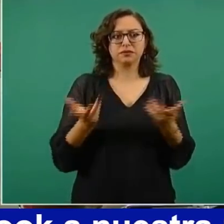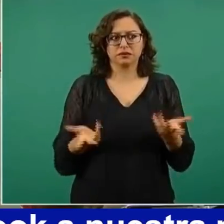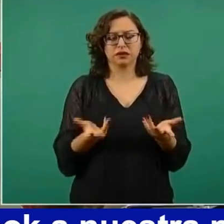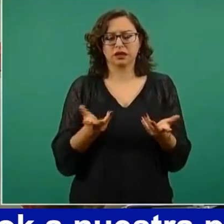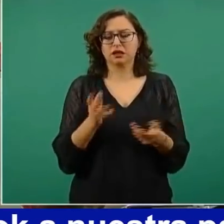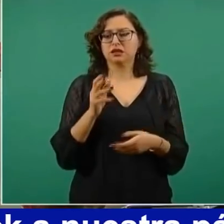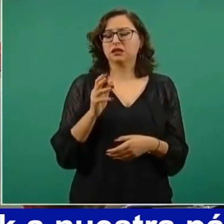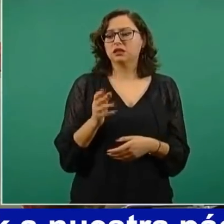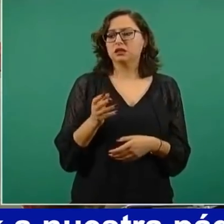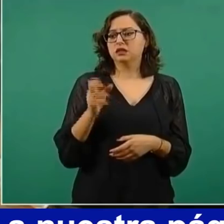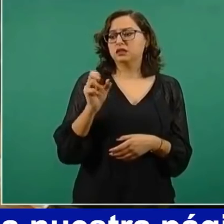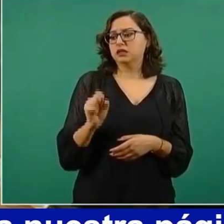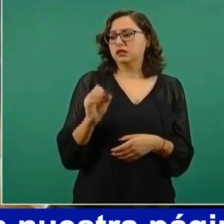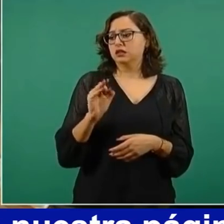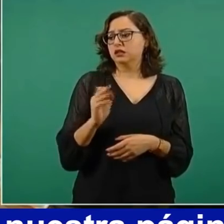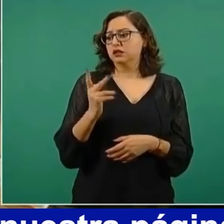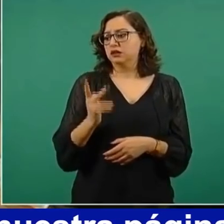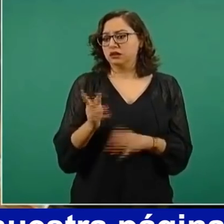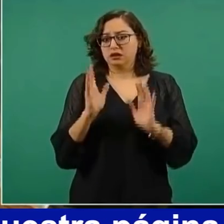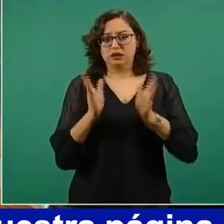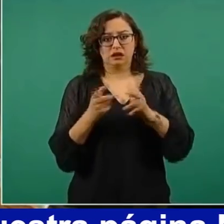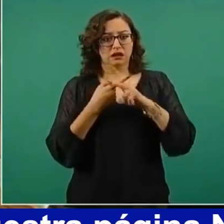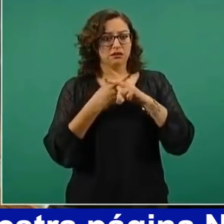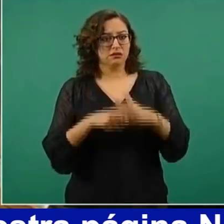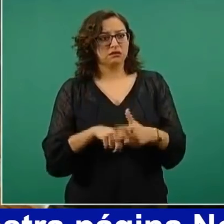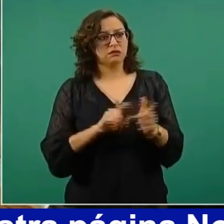función pública, que